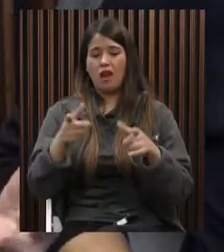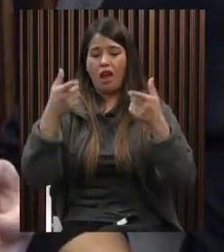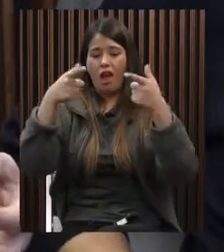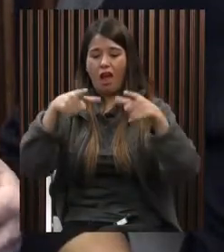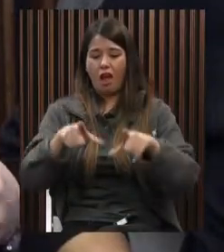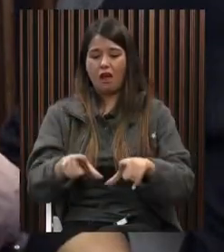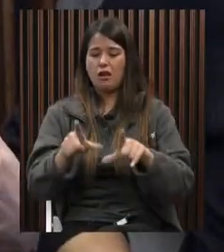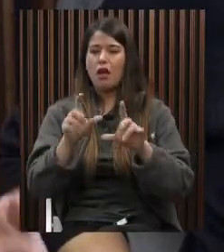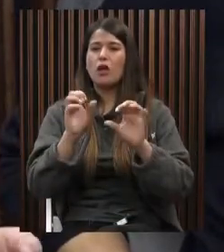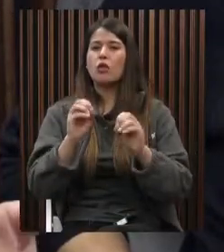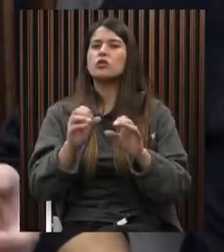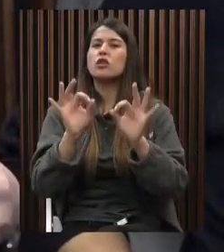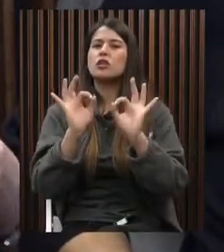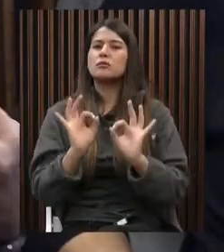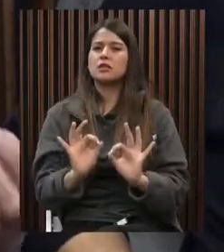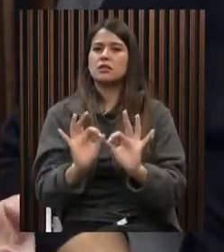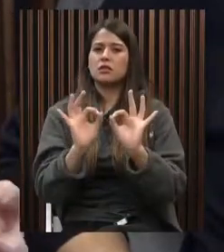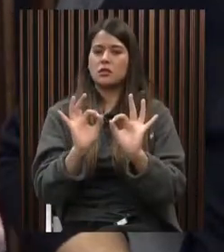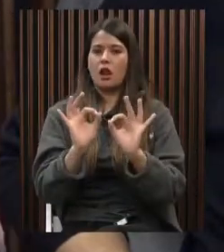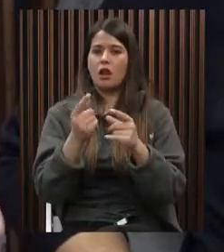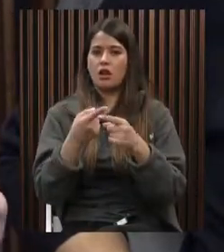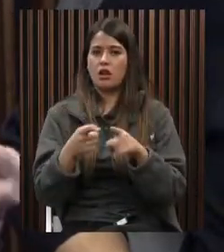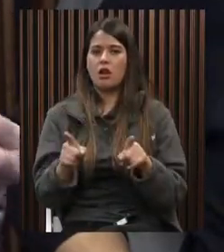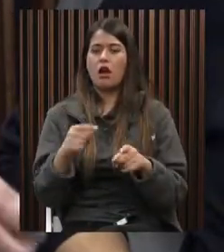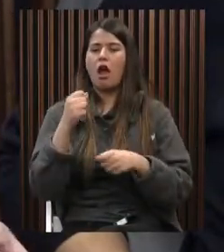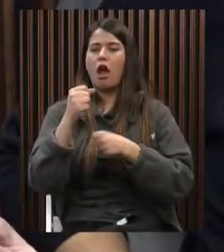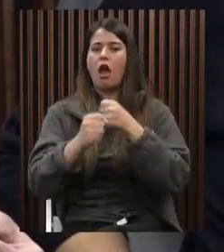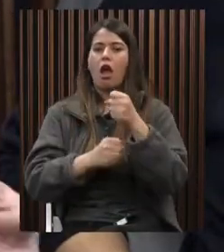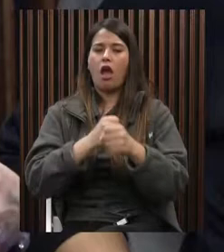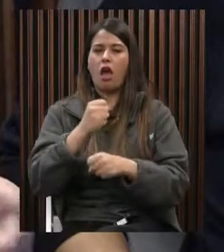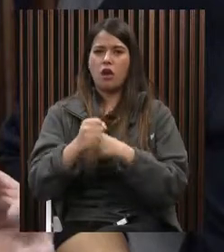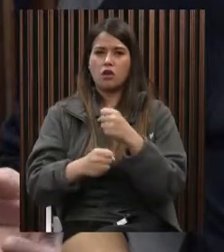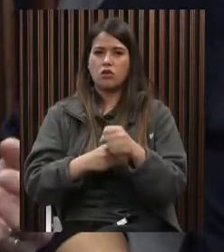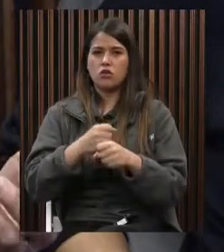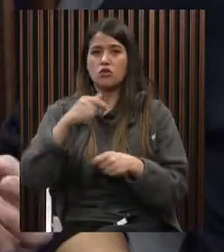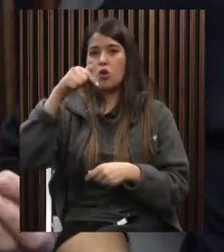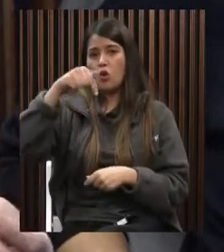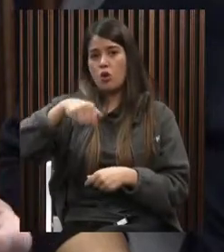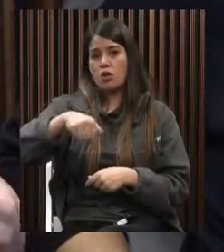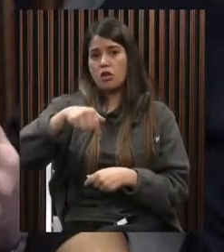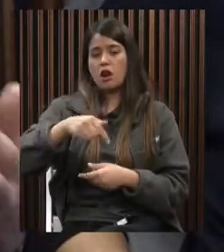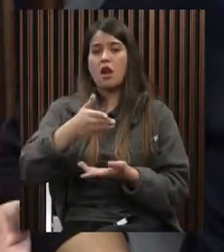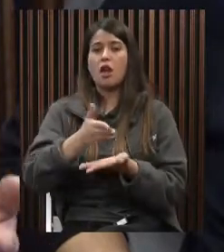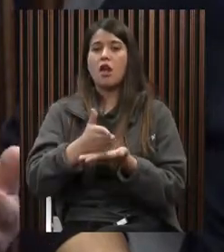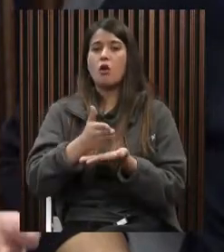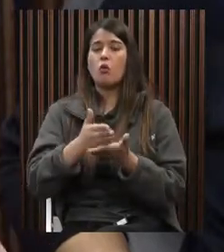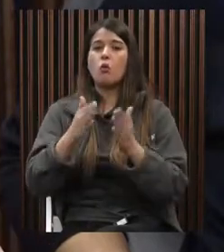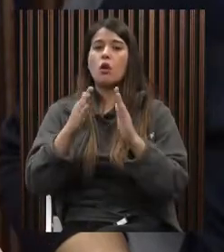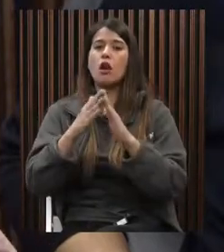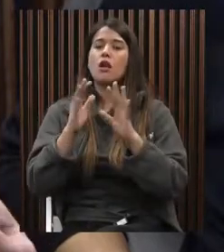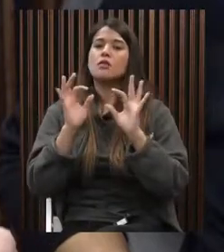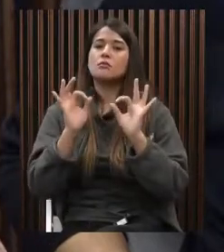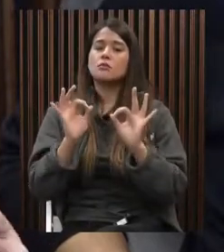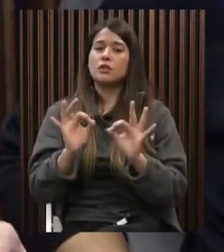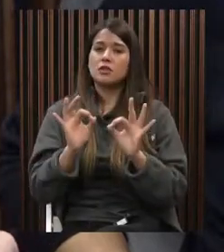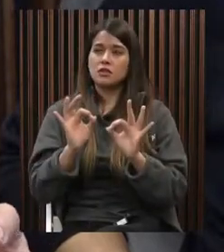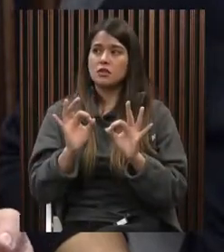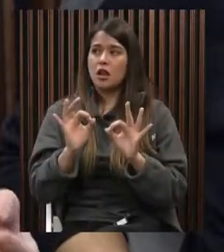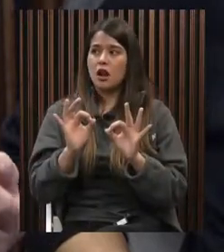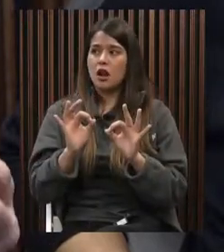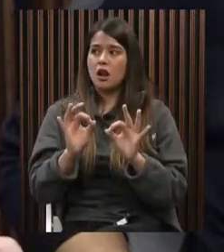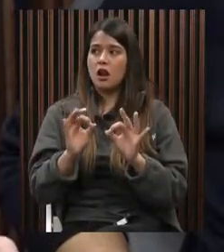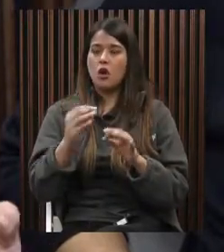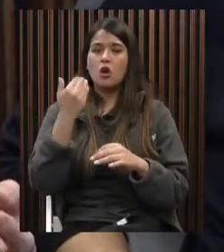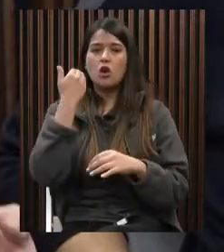fue un proceso que nos costó años, hoy en día todas las escuelas especiales, los estudiantes con discapacidad, tienen que trabajar